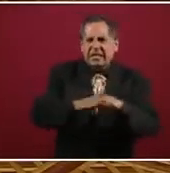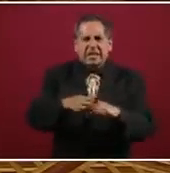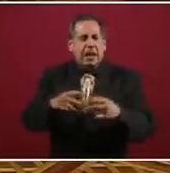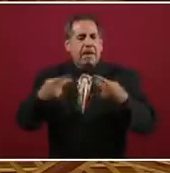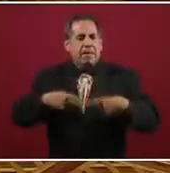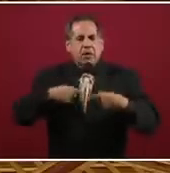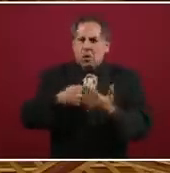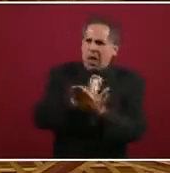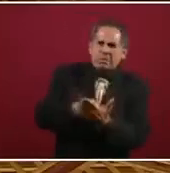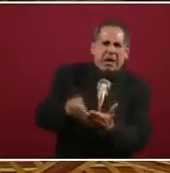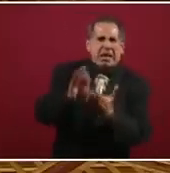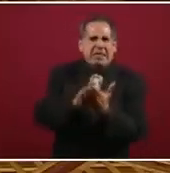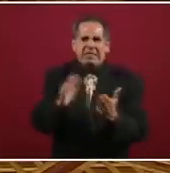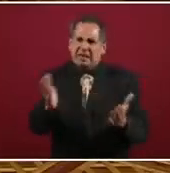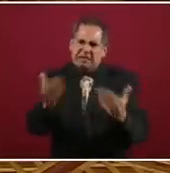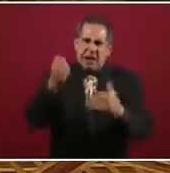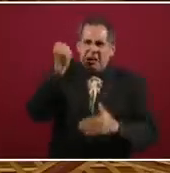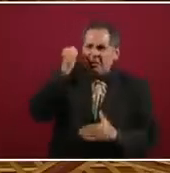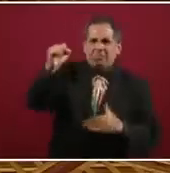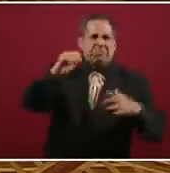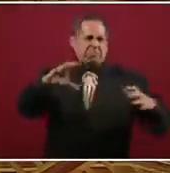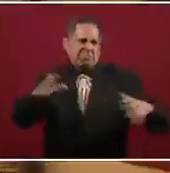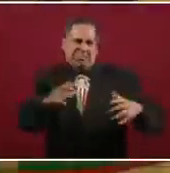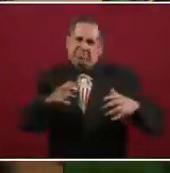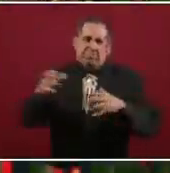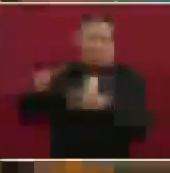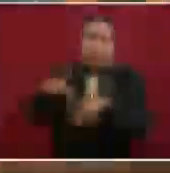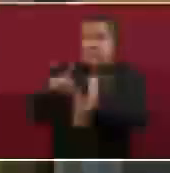que vivían millones de personas.